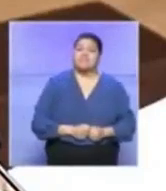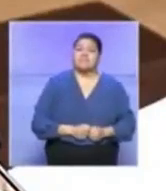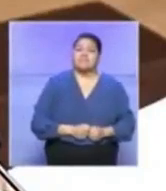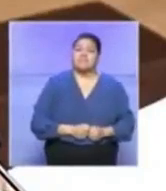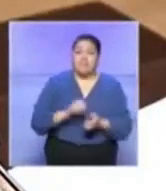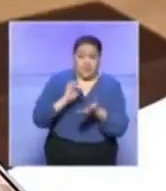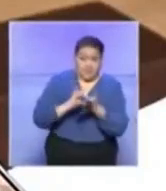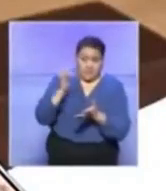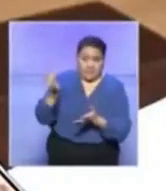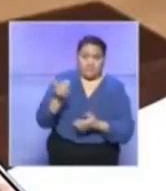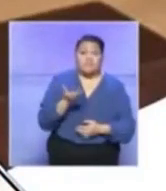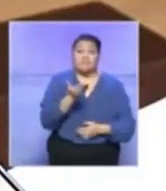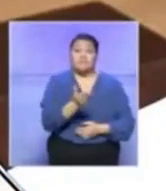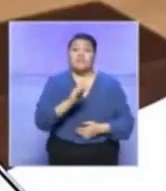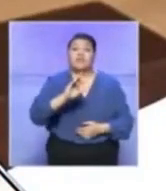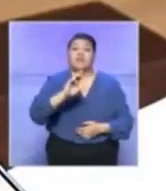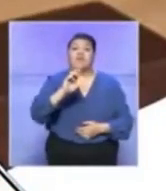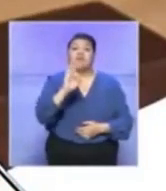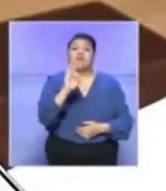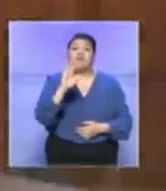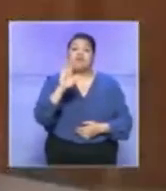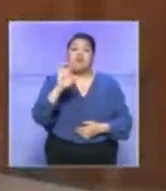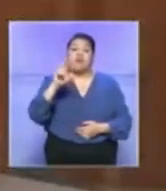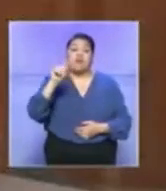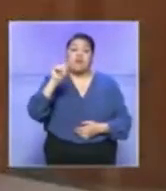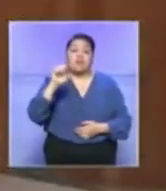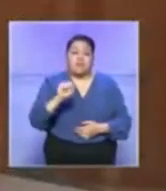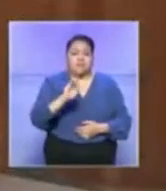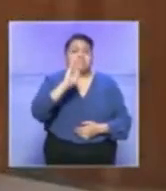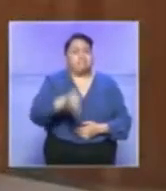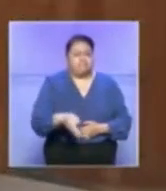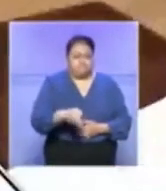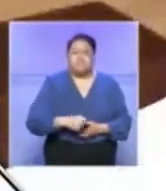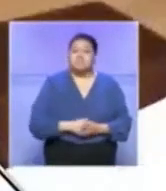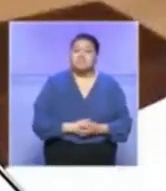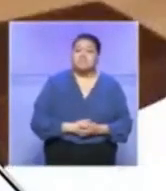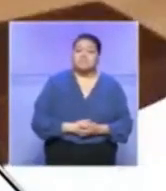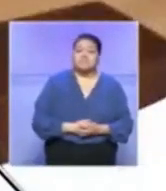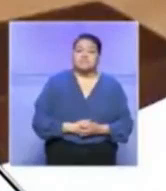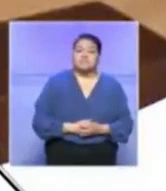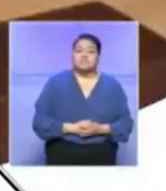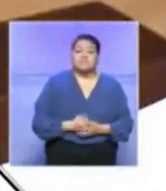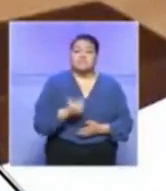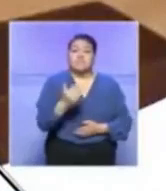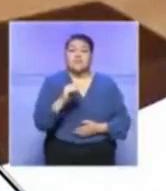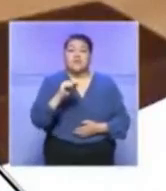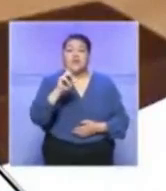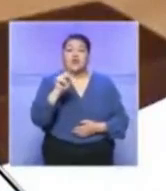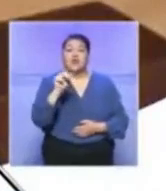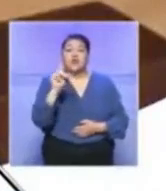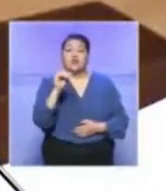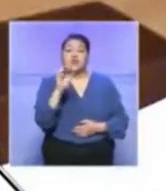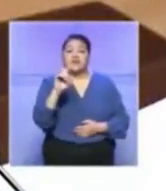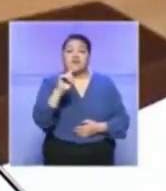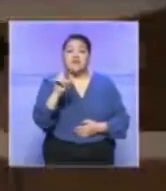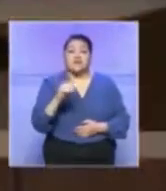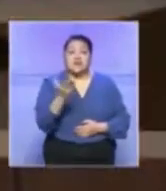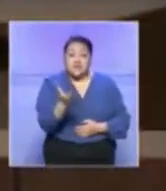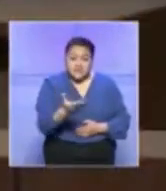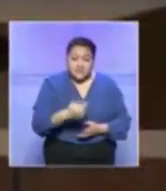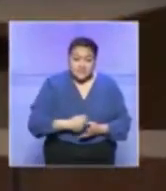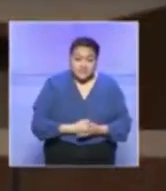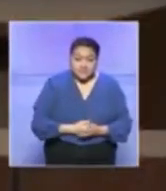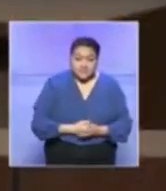votación, y con esto, pues por ahí también producción, creo que tienes la nota, que ya la pueden